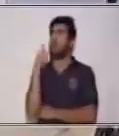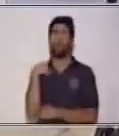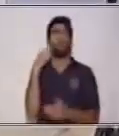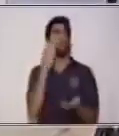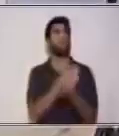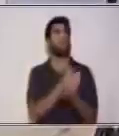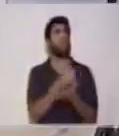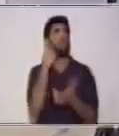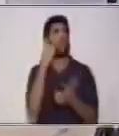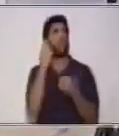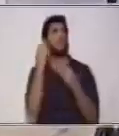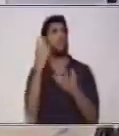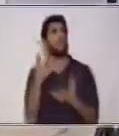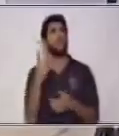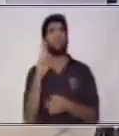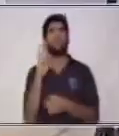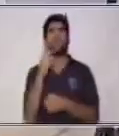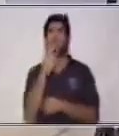esa información?